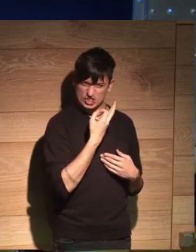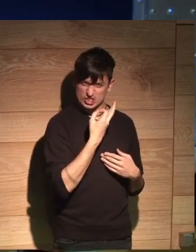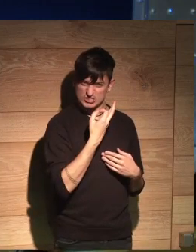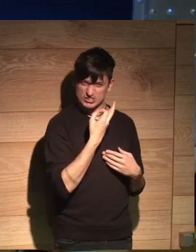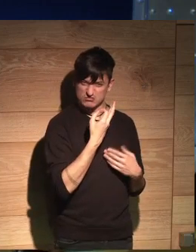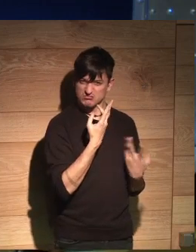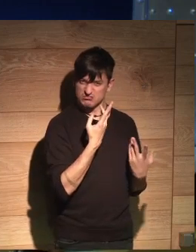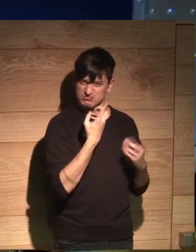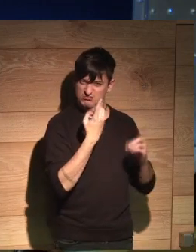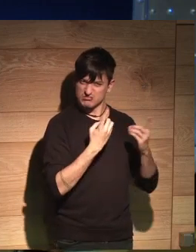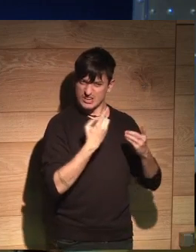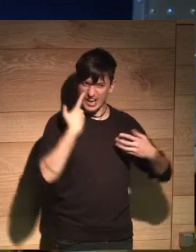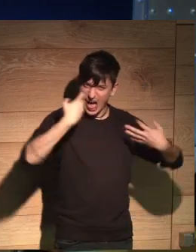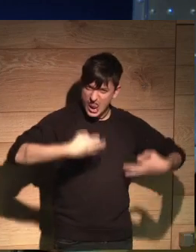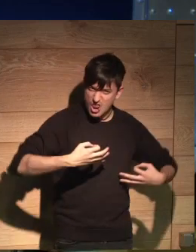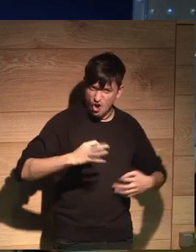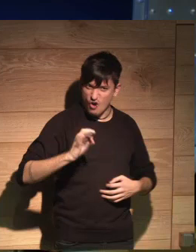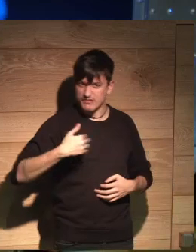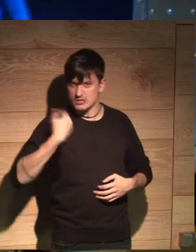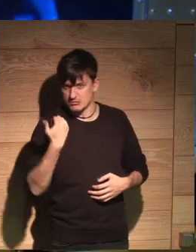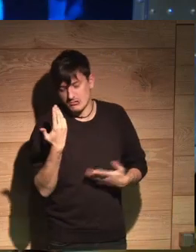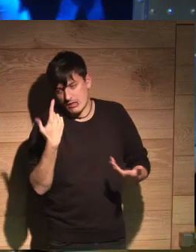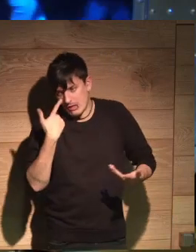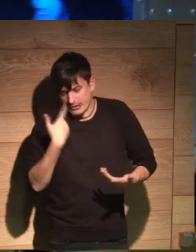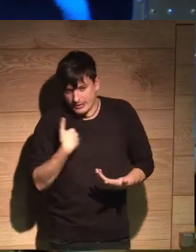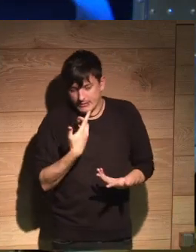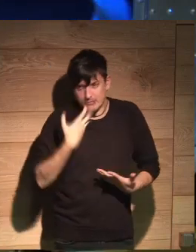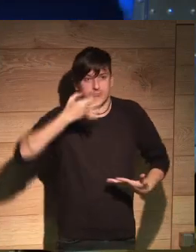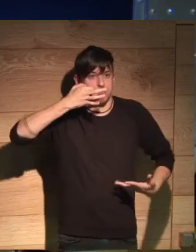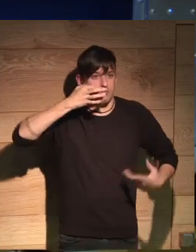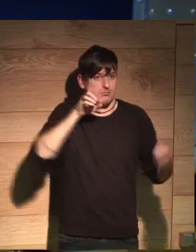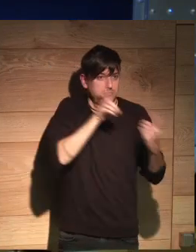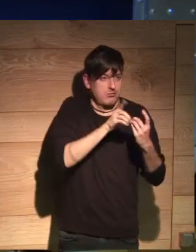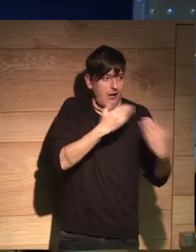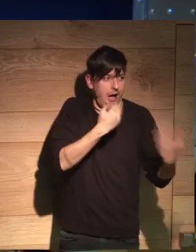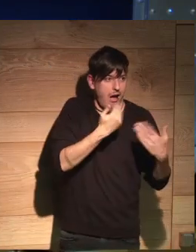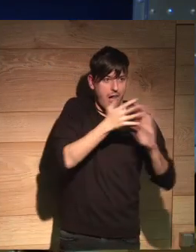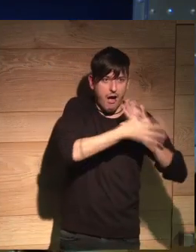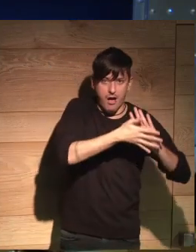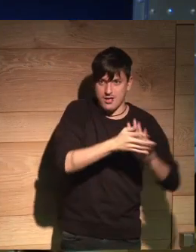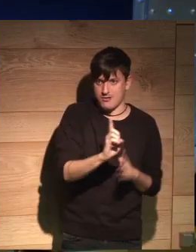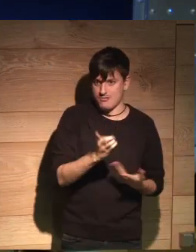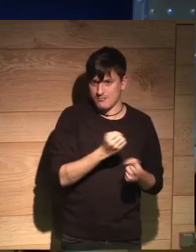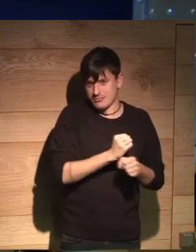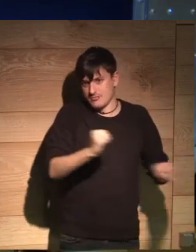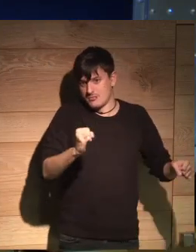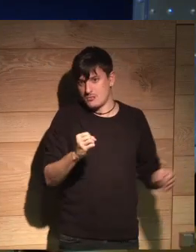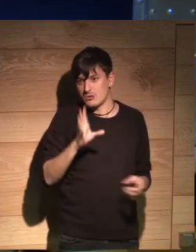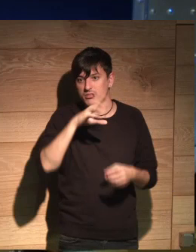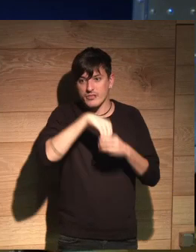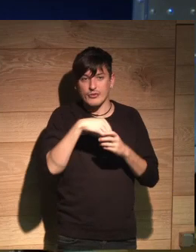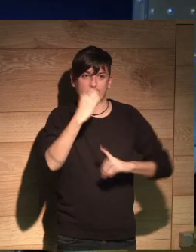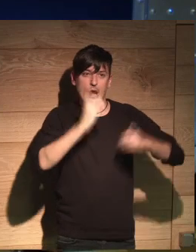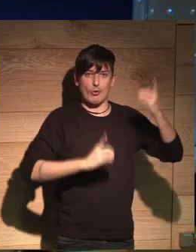Digo, hombre, vamos a ver, no he podido hablar con algunos de los personajes, como verán. Pero en ese diálogo